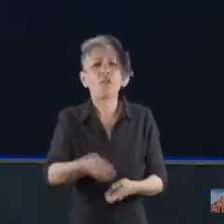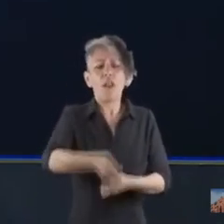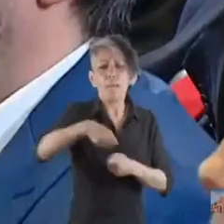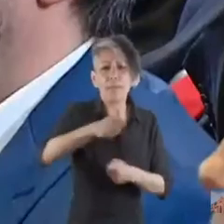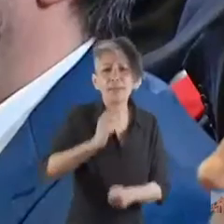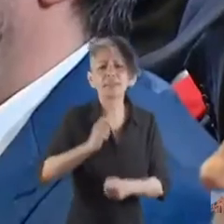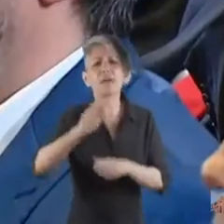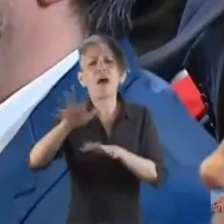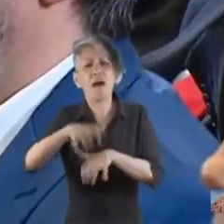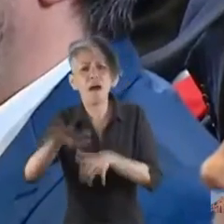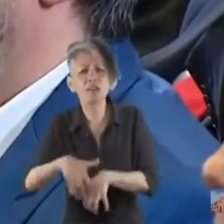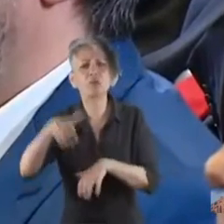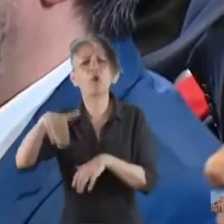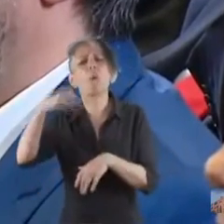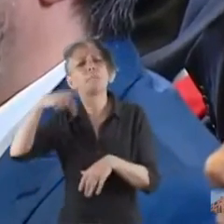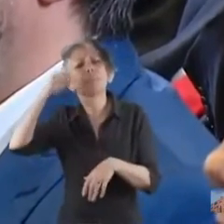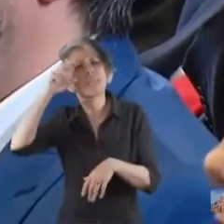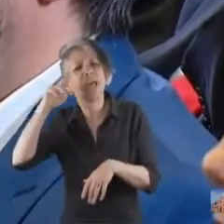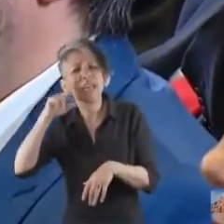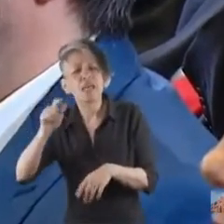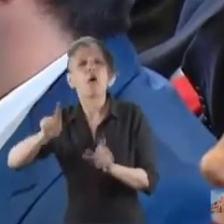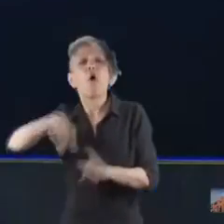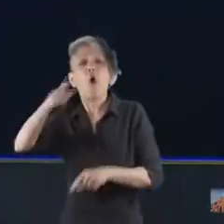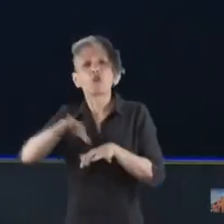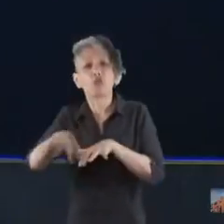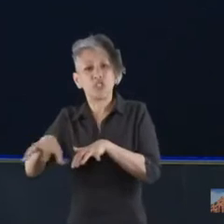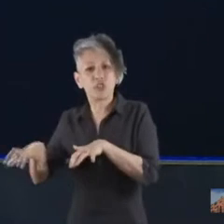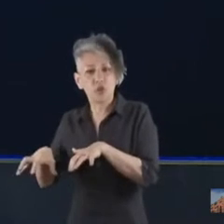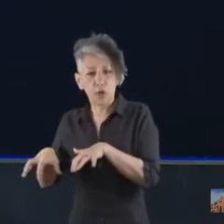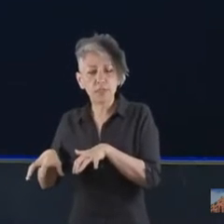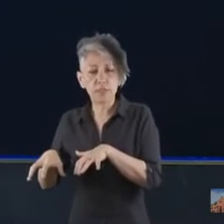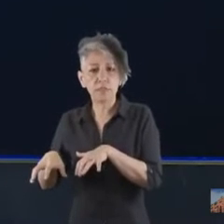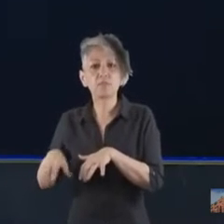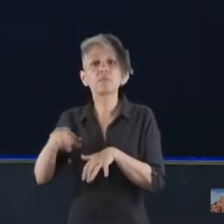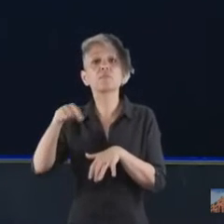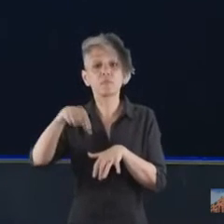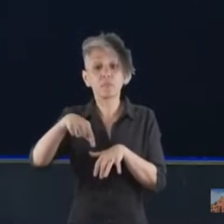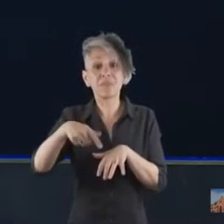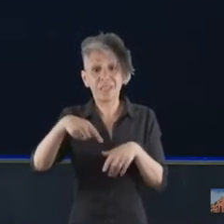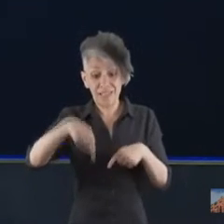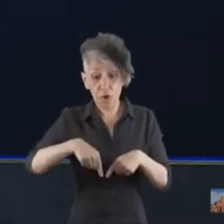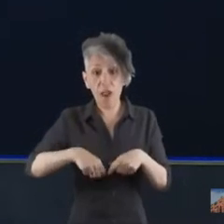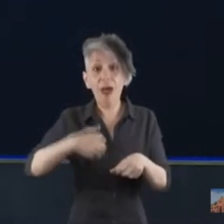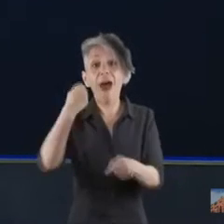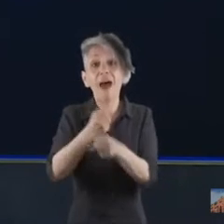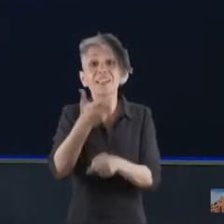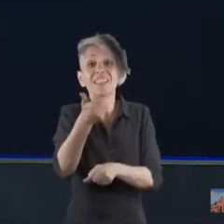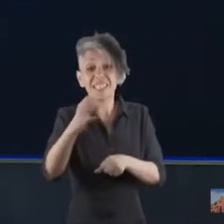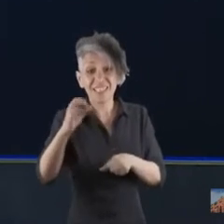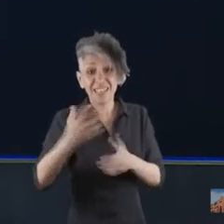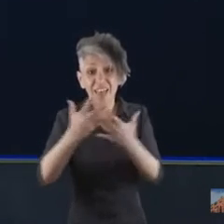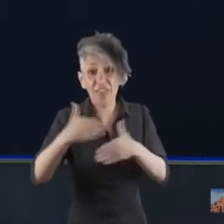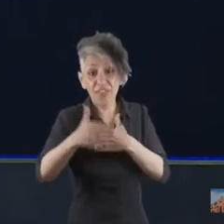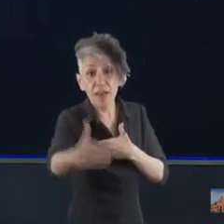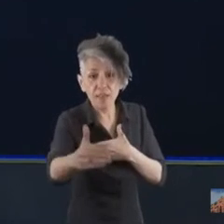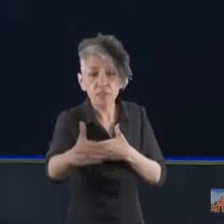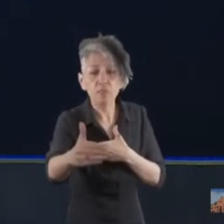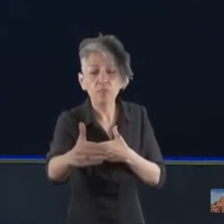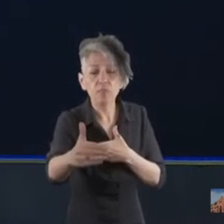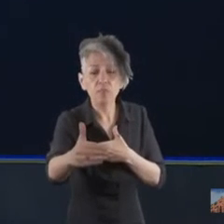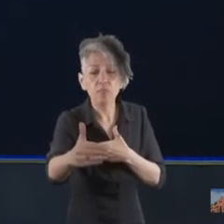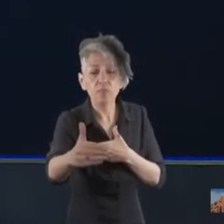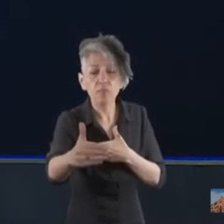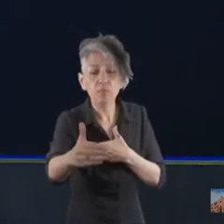la minería y otros sectores que ingresarán en los próximos 60 días un total de 5 mil millones de